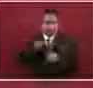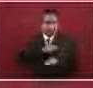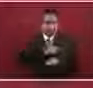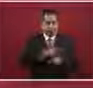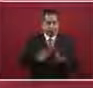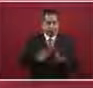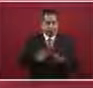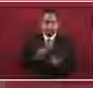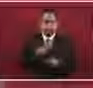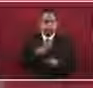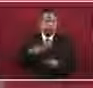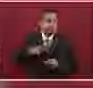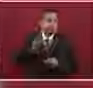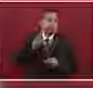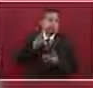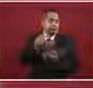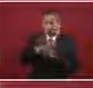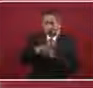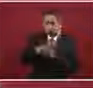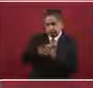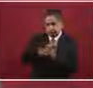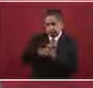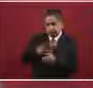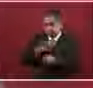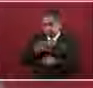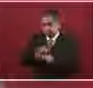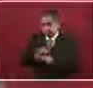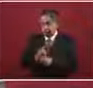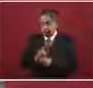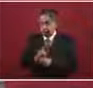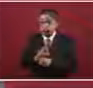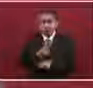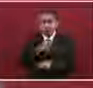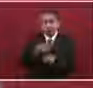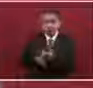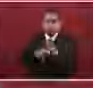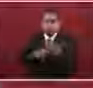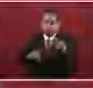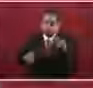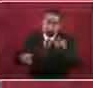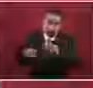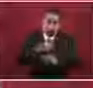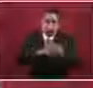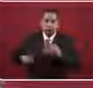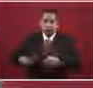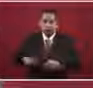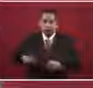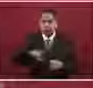una política de austeridad republicana de Estado y